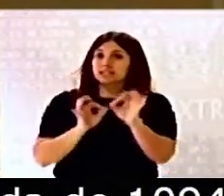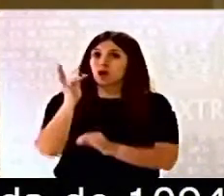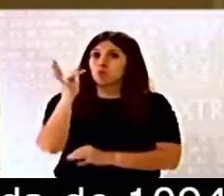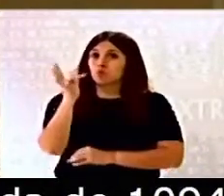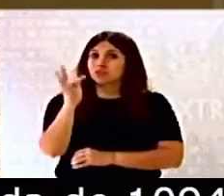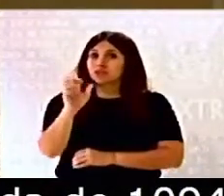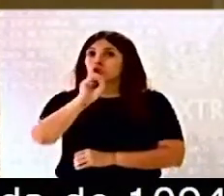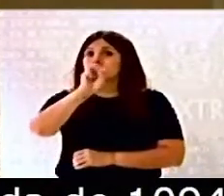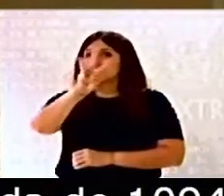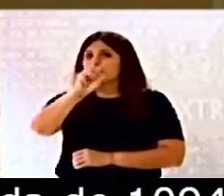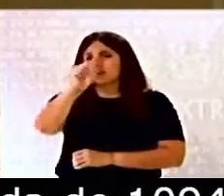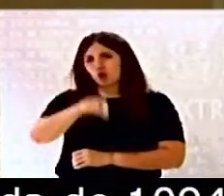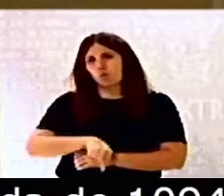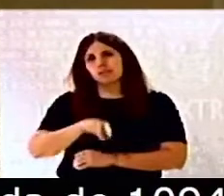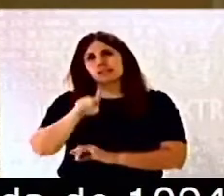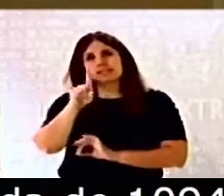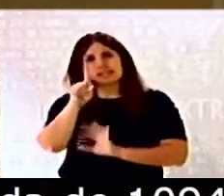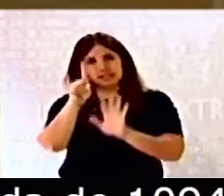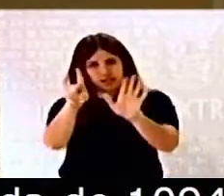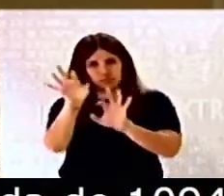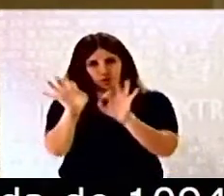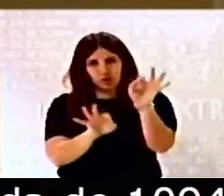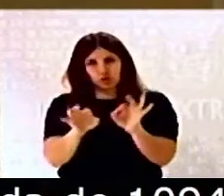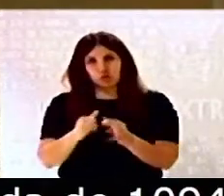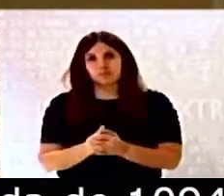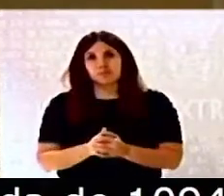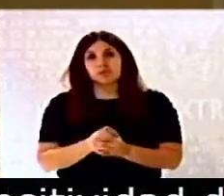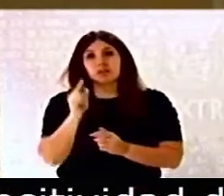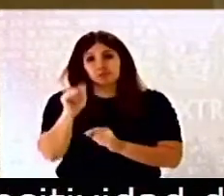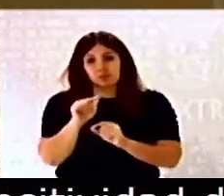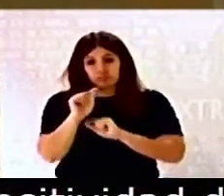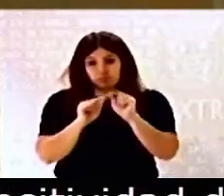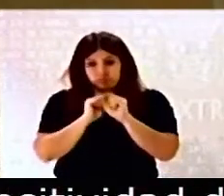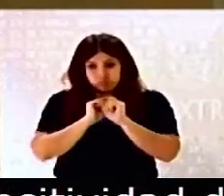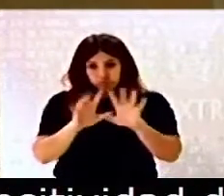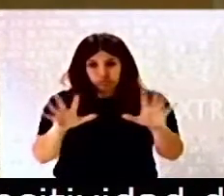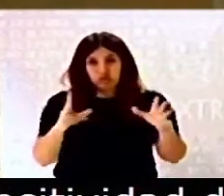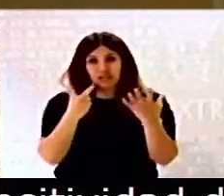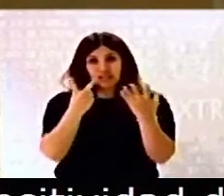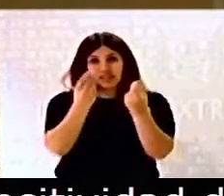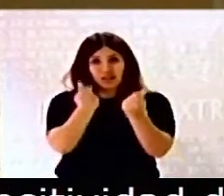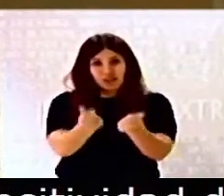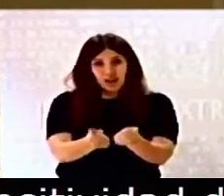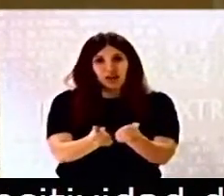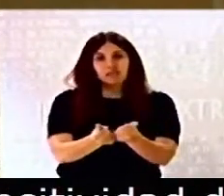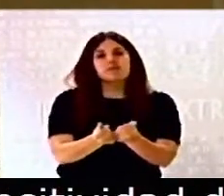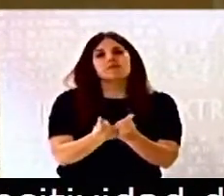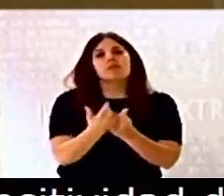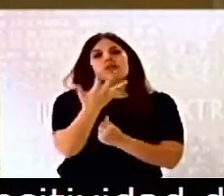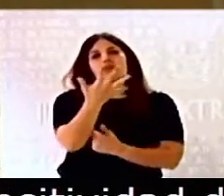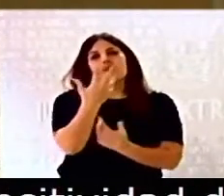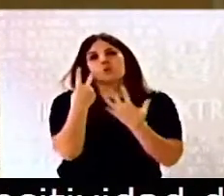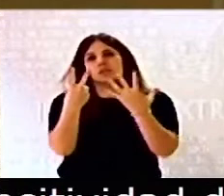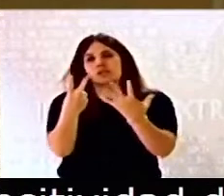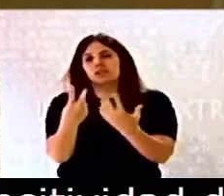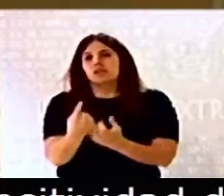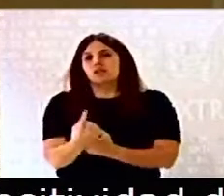de 13,6 y una velocidad de crecimiento a los 7 días de 2,57, con un EPG